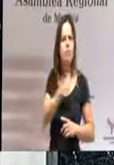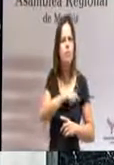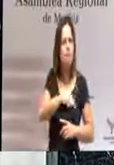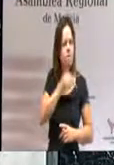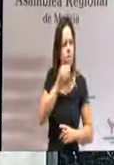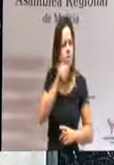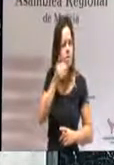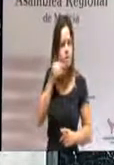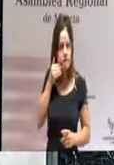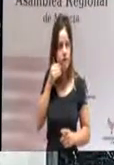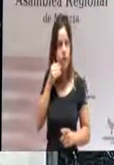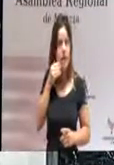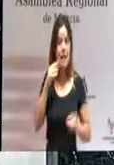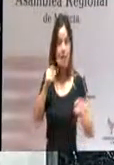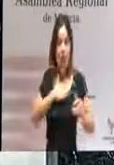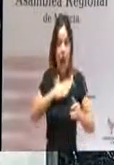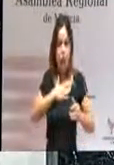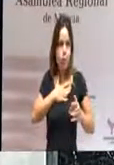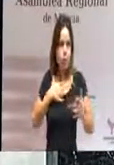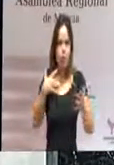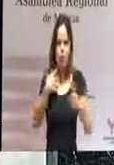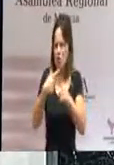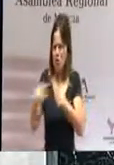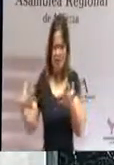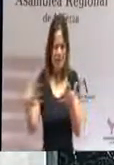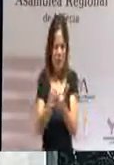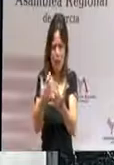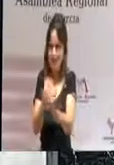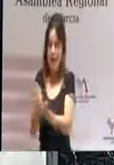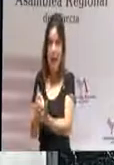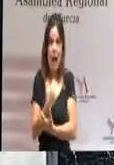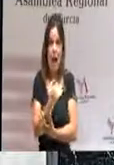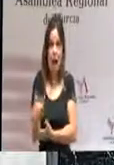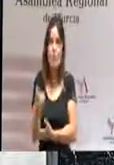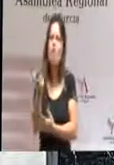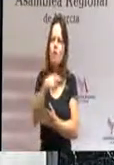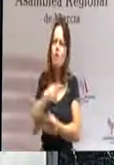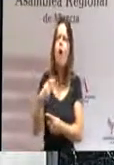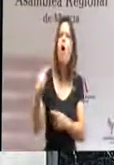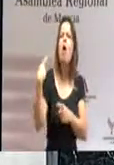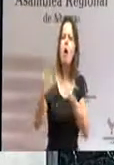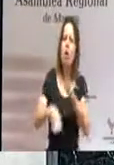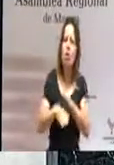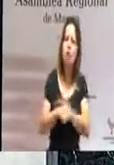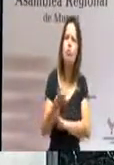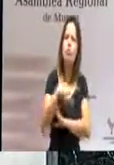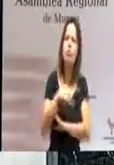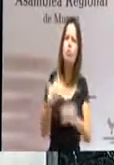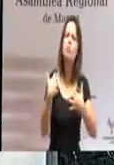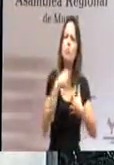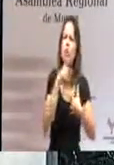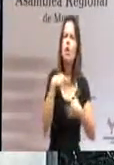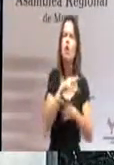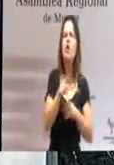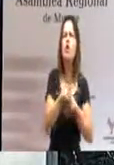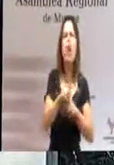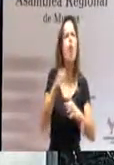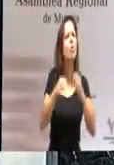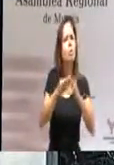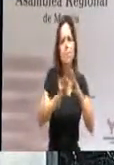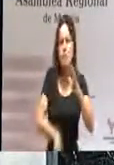orgullosos. Nuestra tierra lo tiene todo, pero ustedes nos siguen condenando a ser una de las regiones más